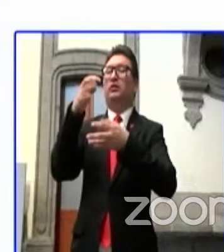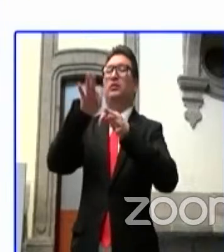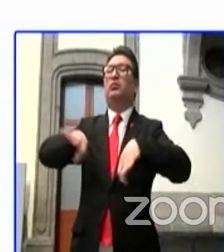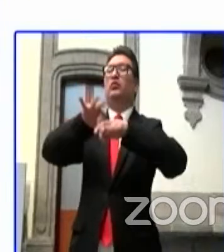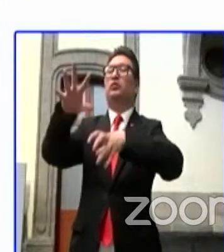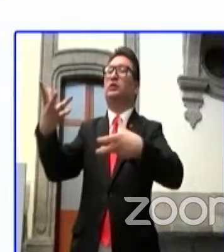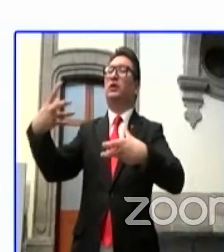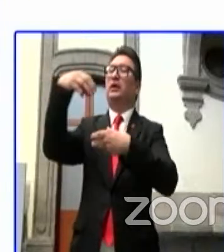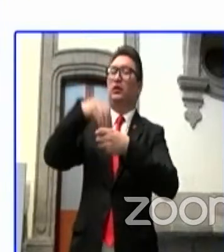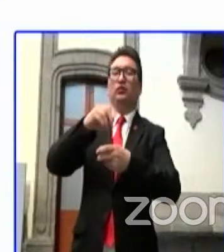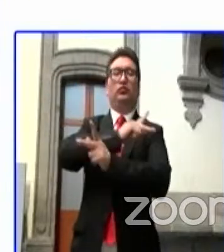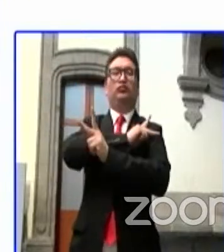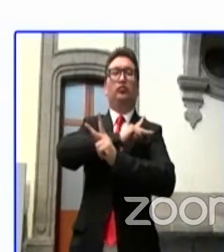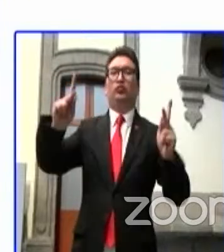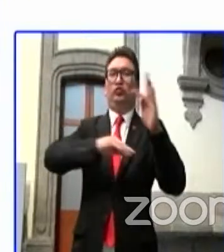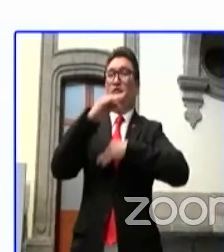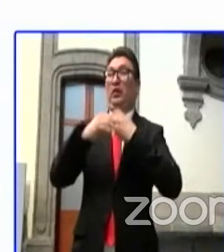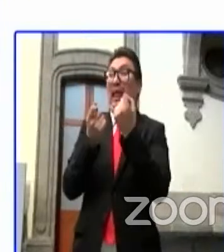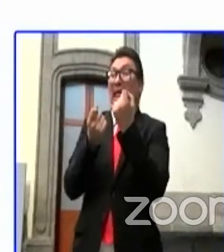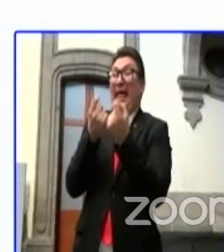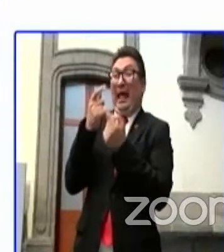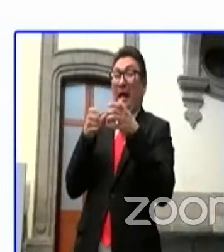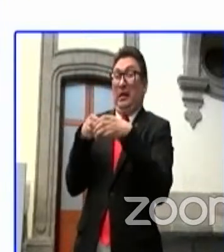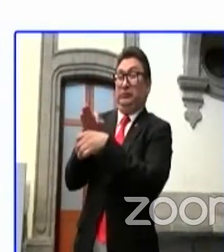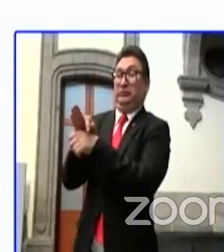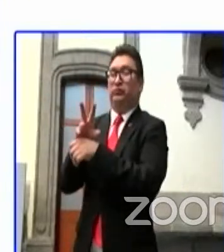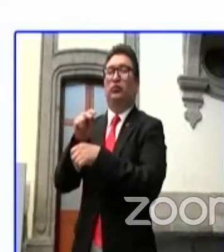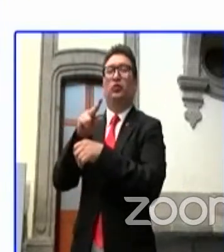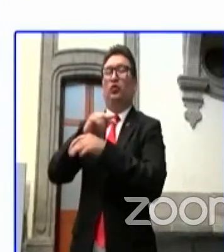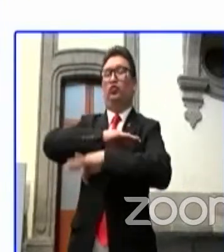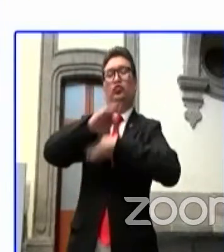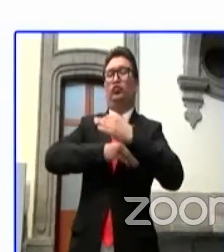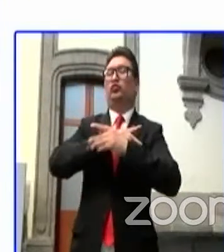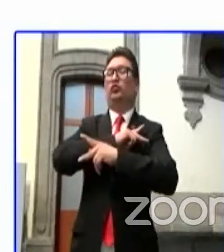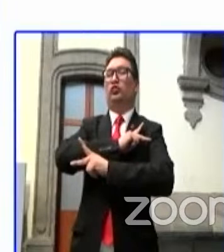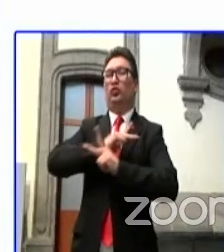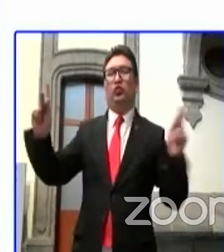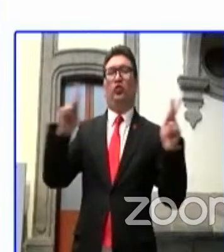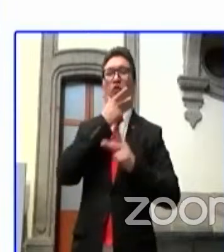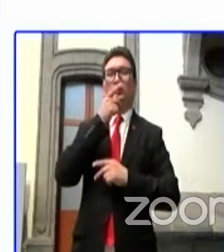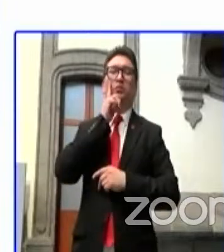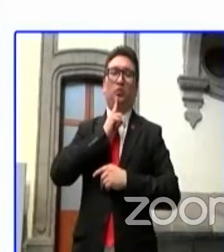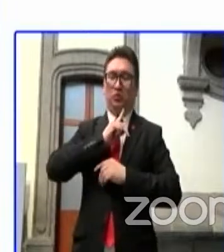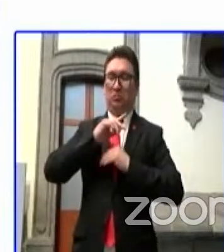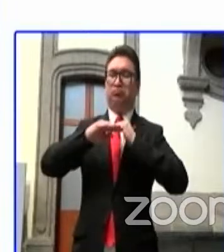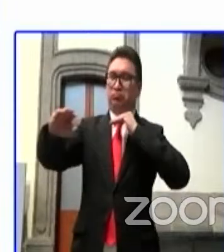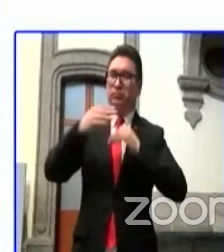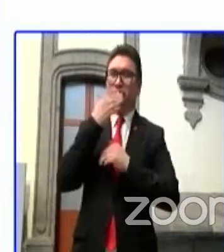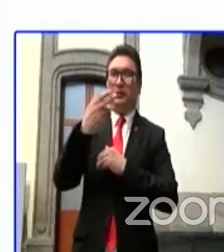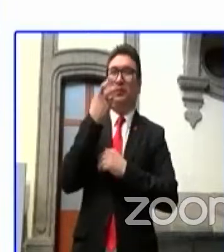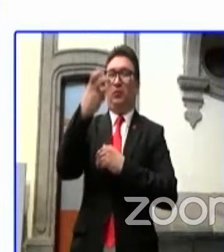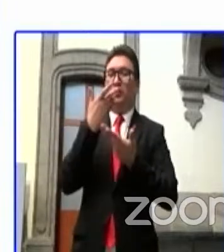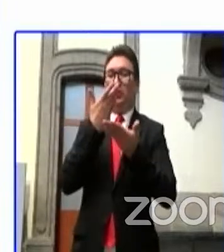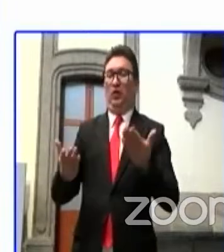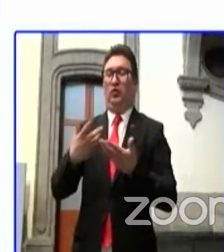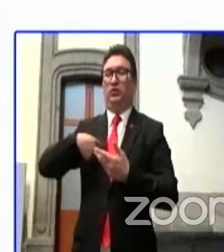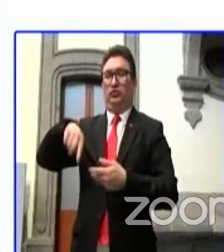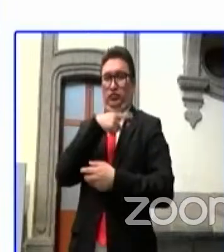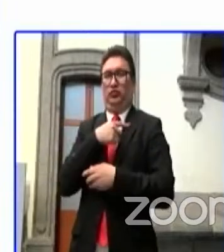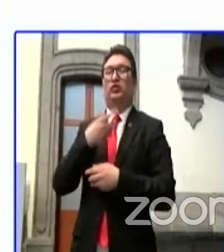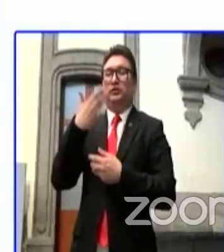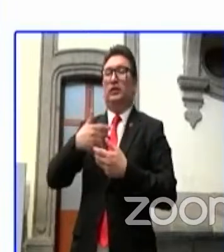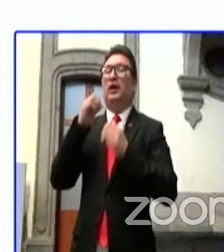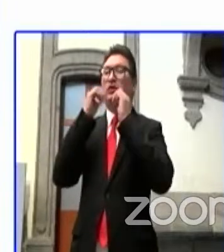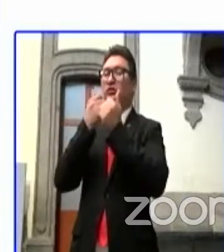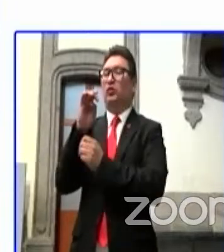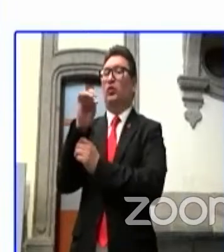ser un privilegio para unos cuantos, tiene que ser un derecho de todos y todas. Y como sociedad civil desde COAMEX velaremos que